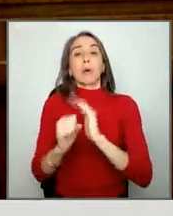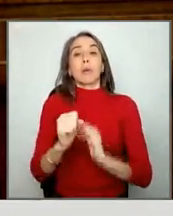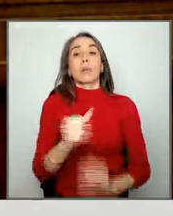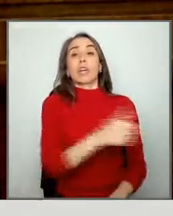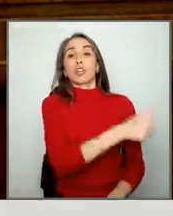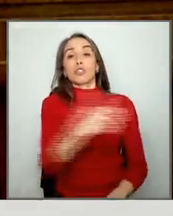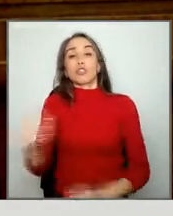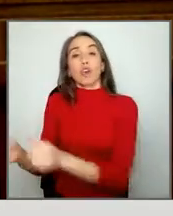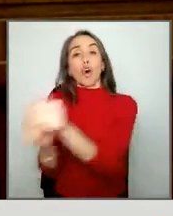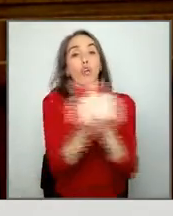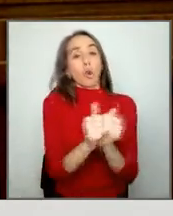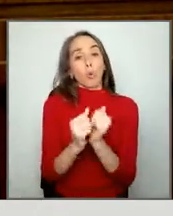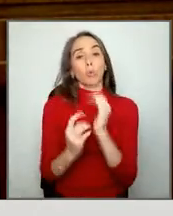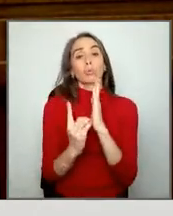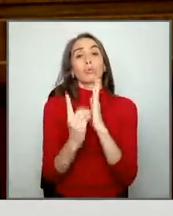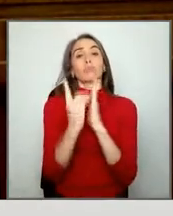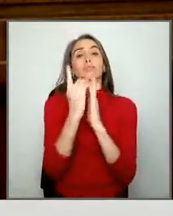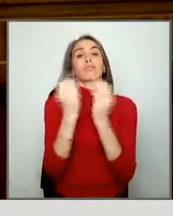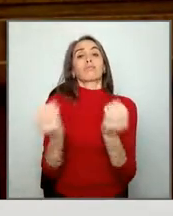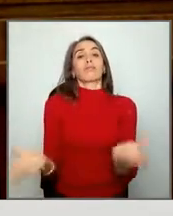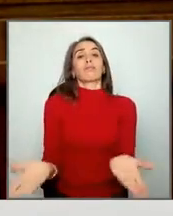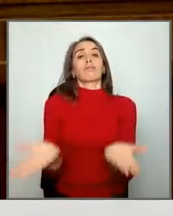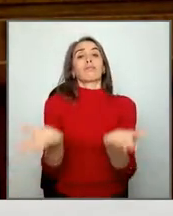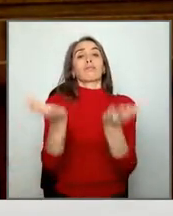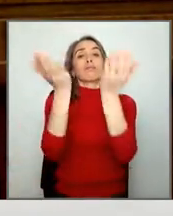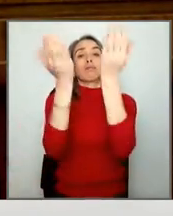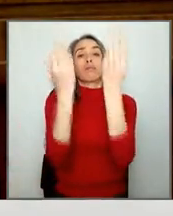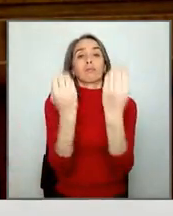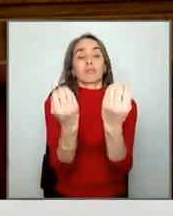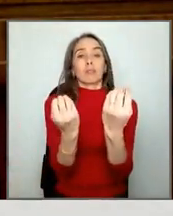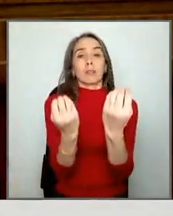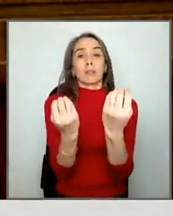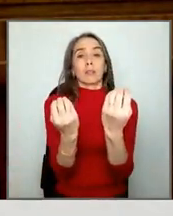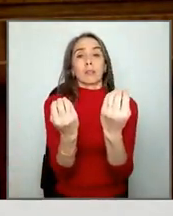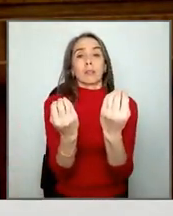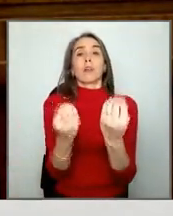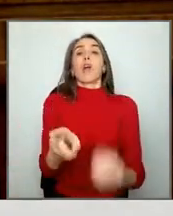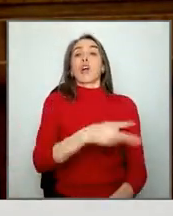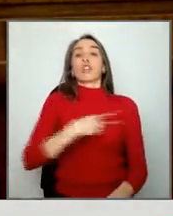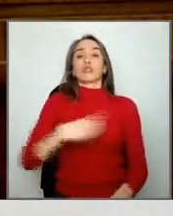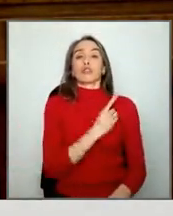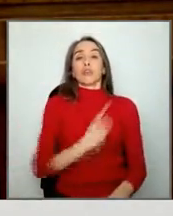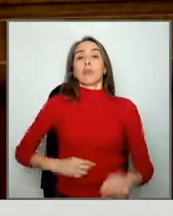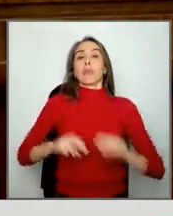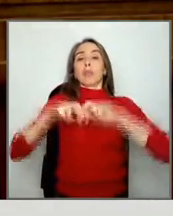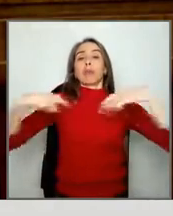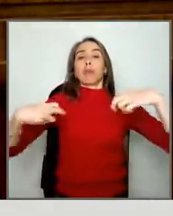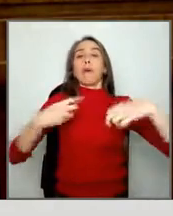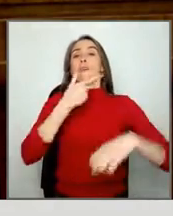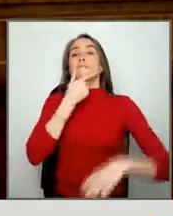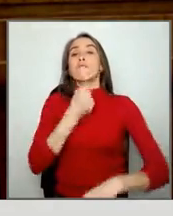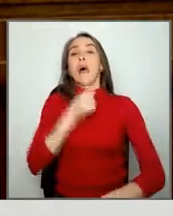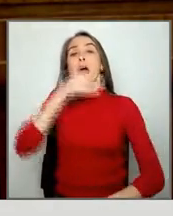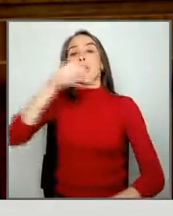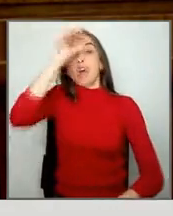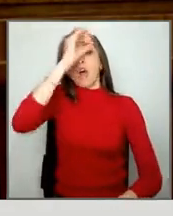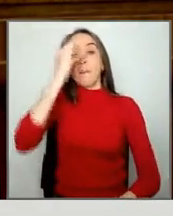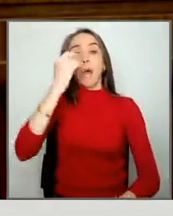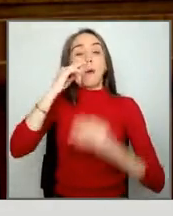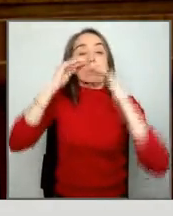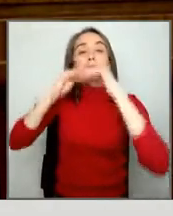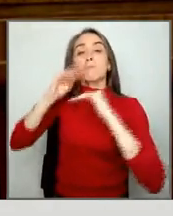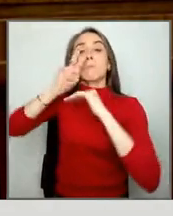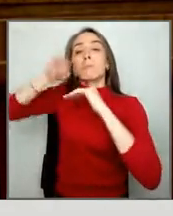conjunto para los que estamos aquí es fácil opinar sin conocer la realidad en